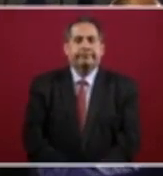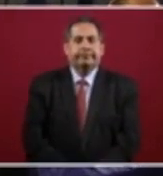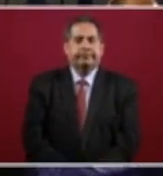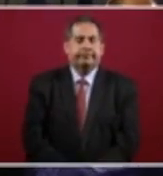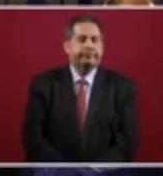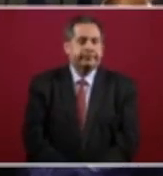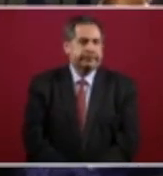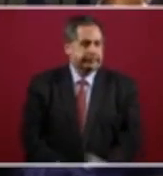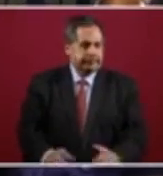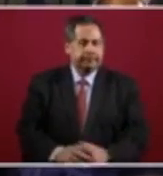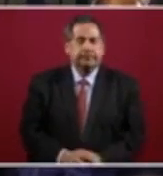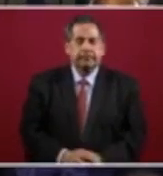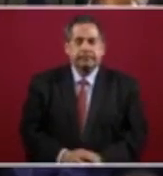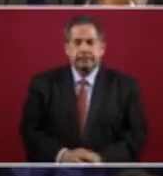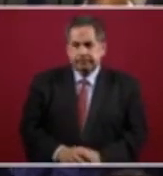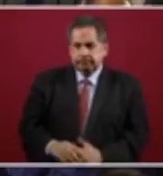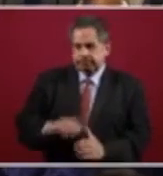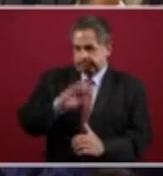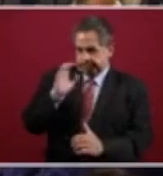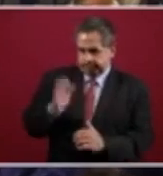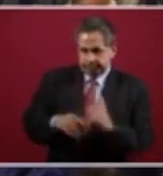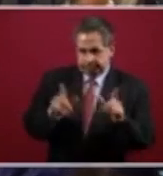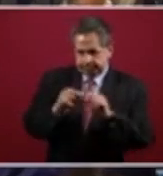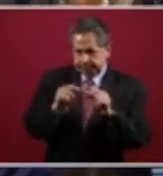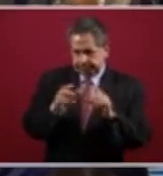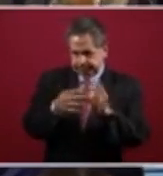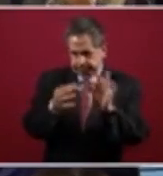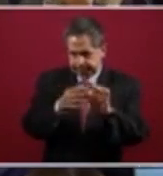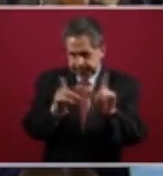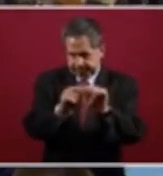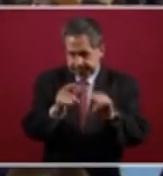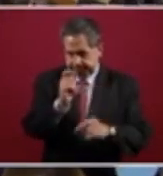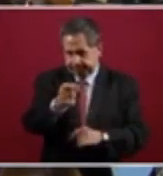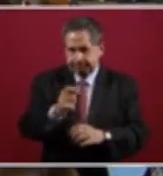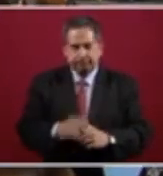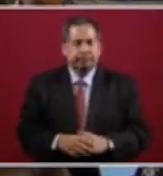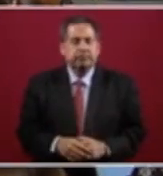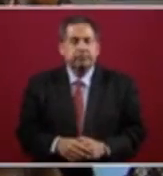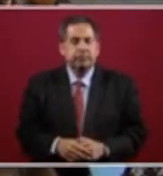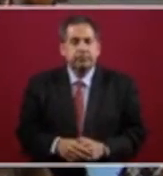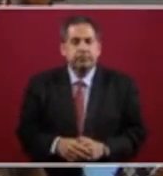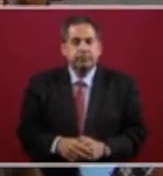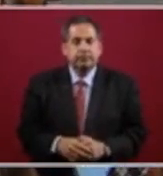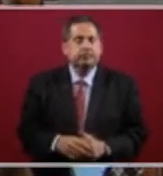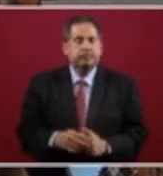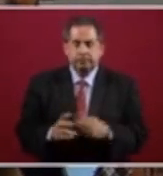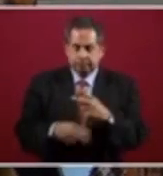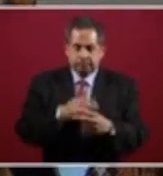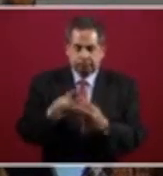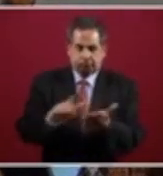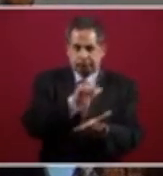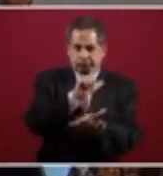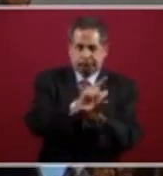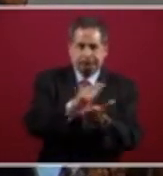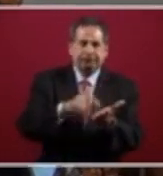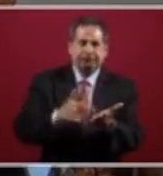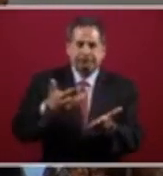Bueno, ya para concluir sobre este tema, decir que vamos a actuar con legalidad,